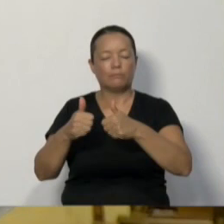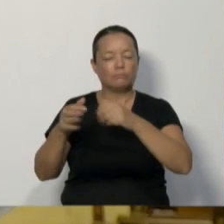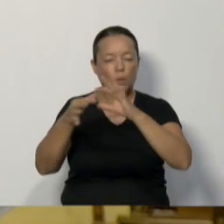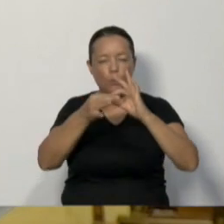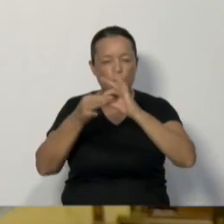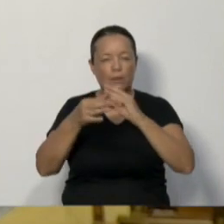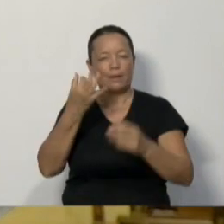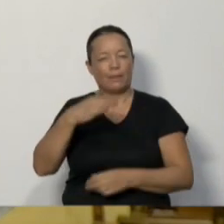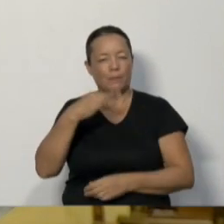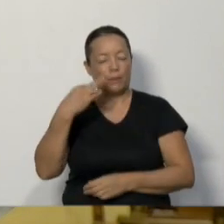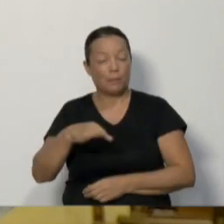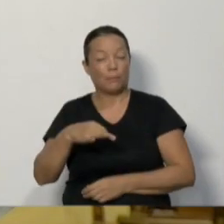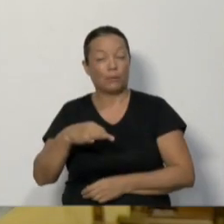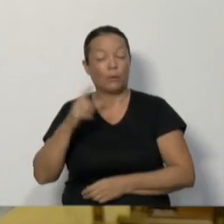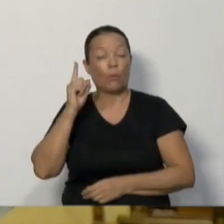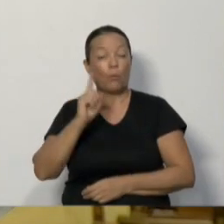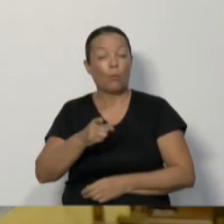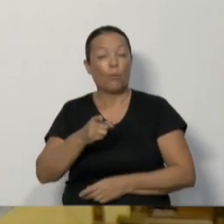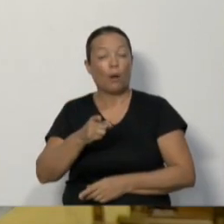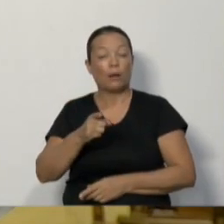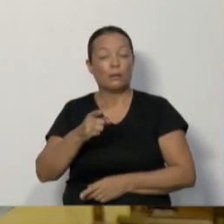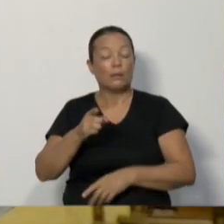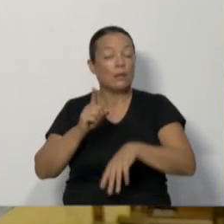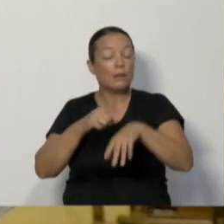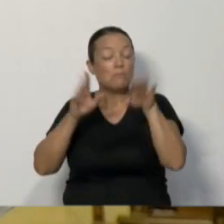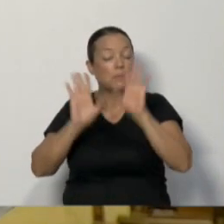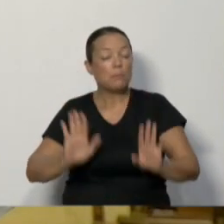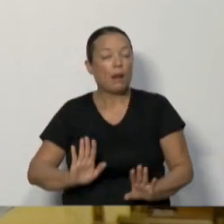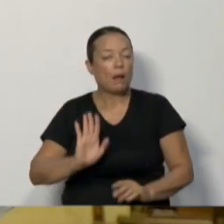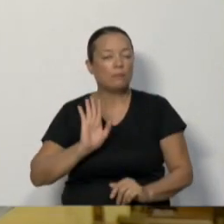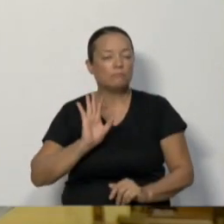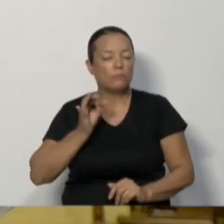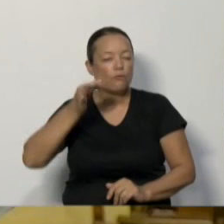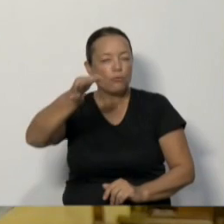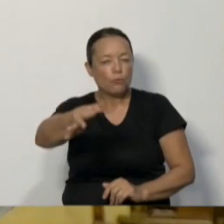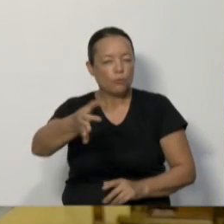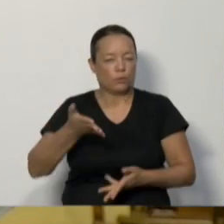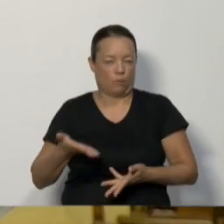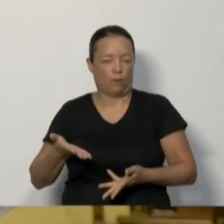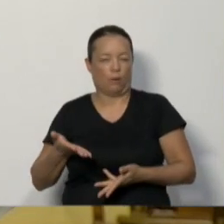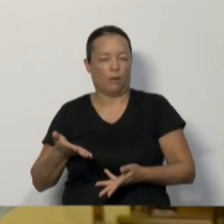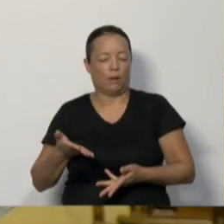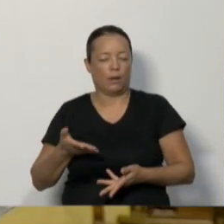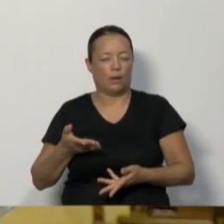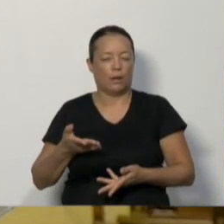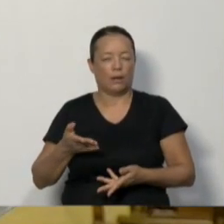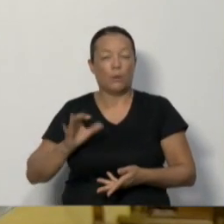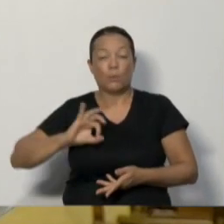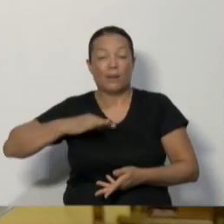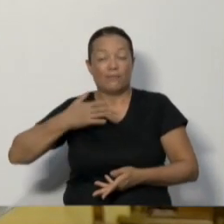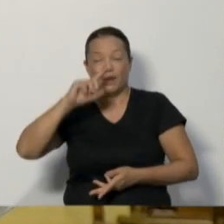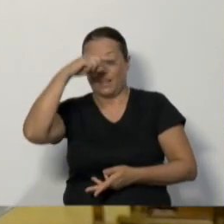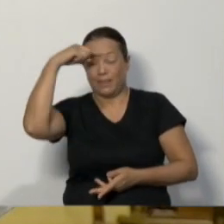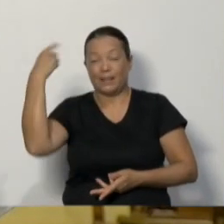el presente tan complejo y preparar su futuro. Una escala común de valores para afirmar la vida